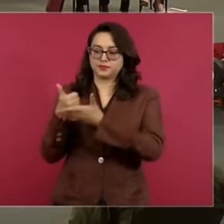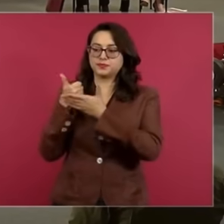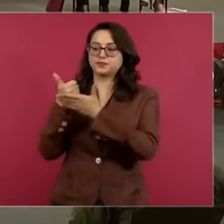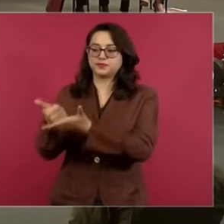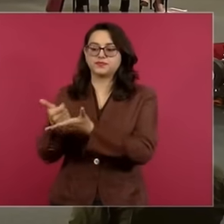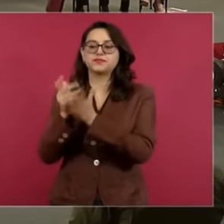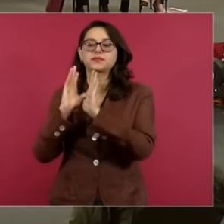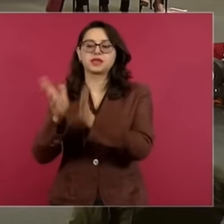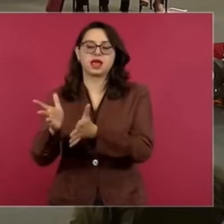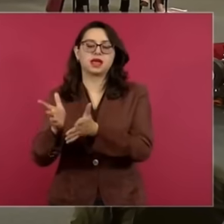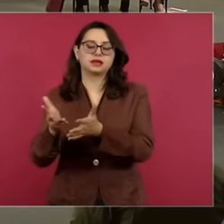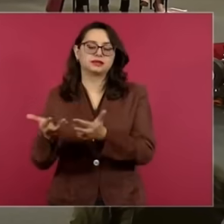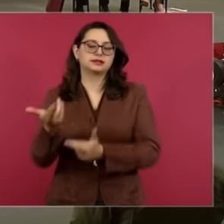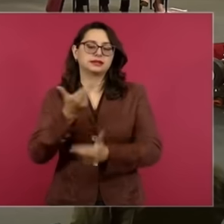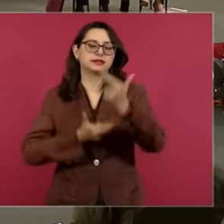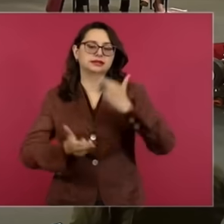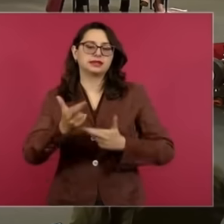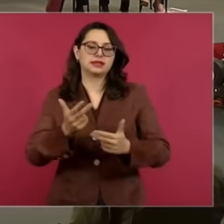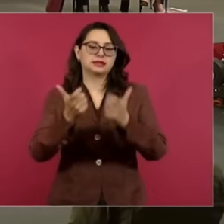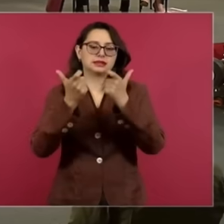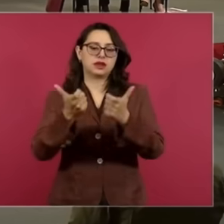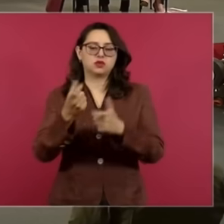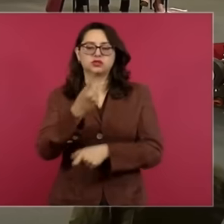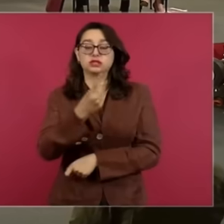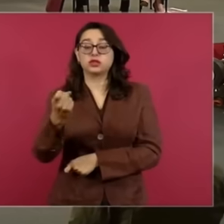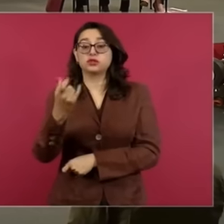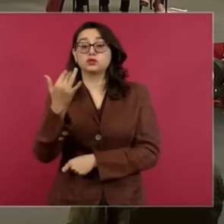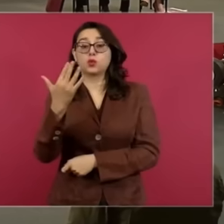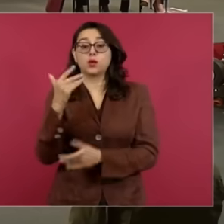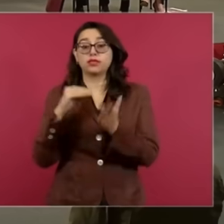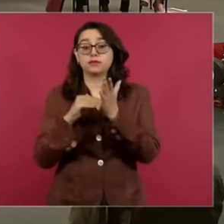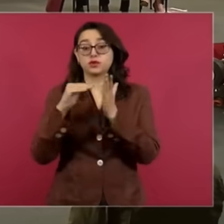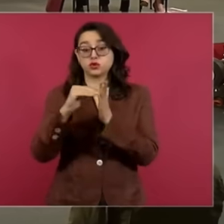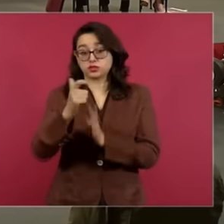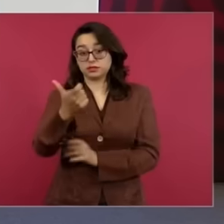que fueron estafados. Estamos trabajando,